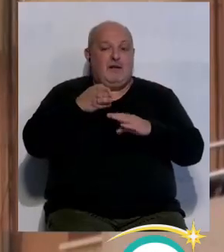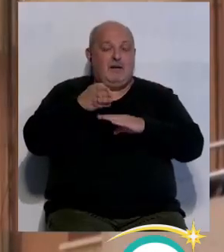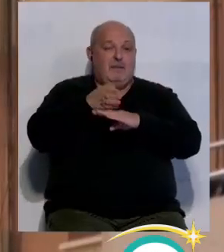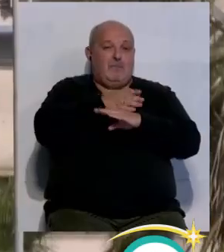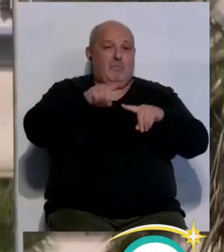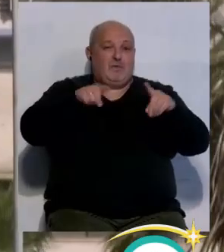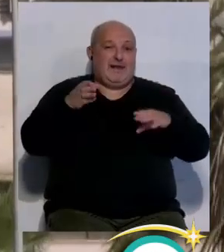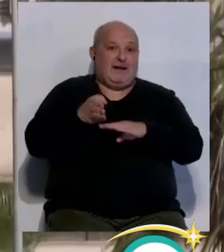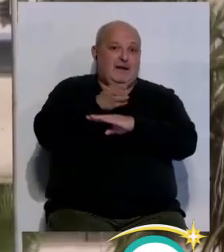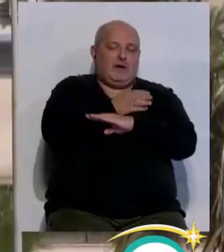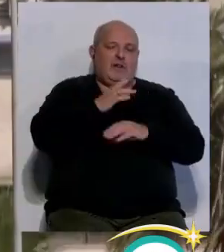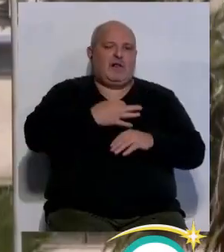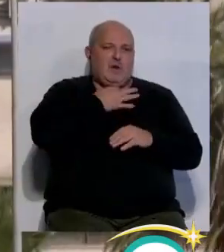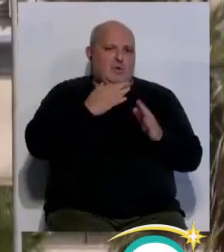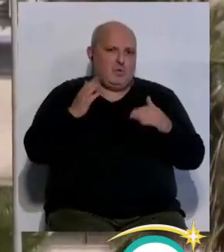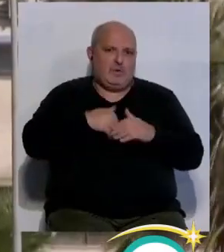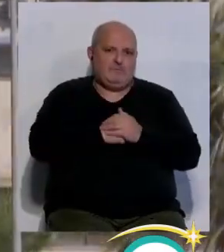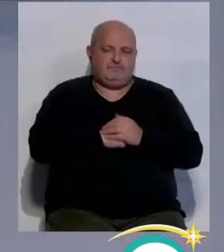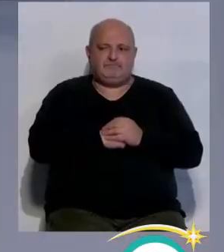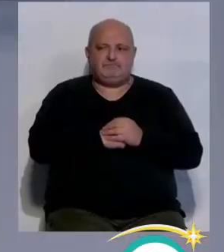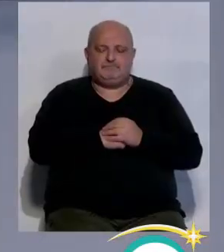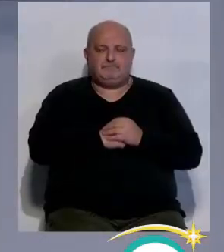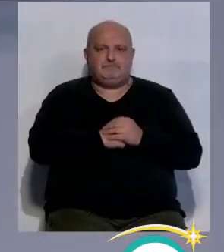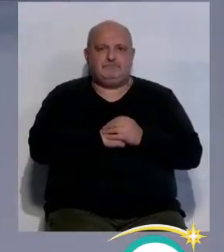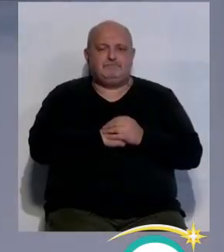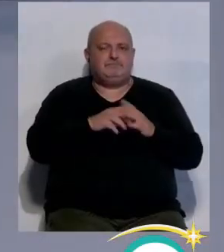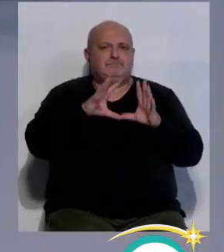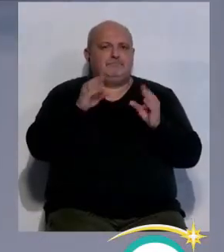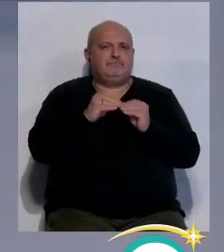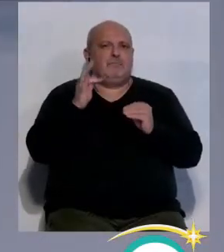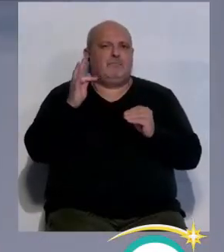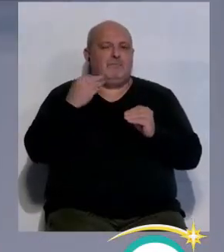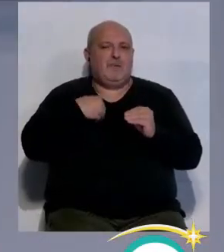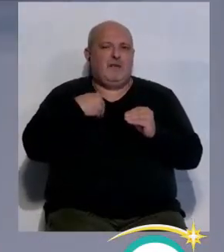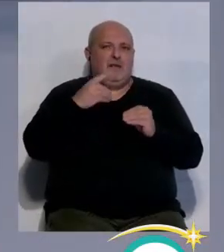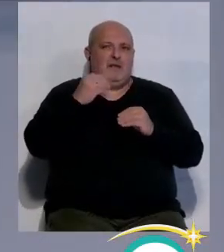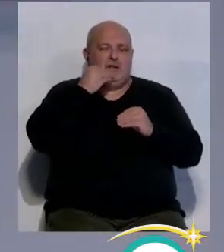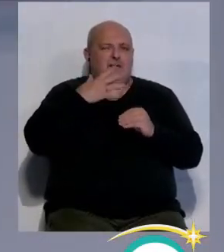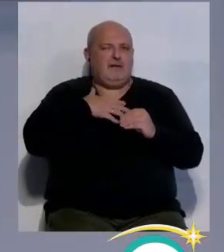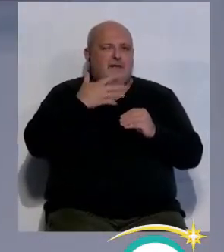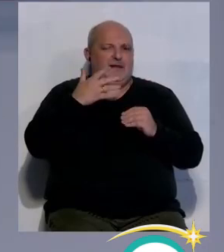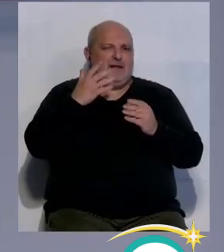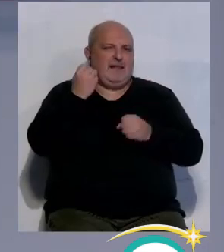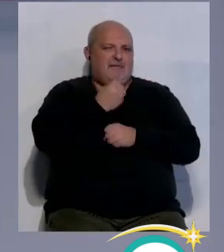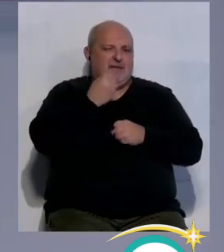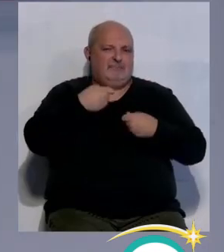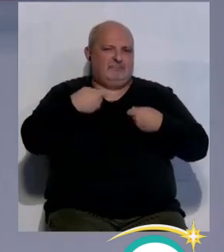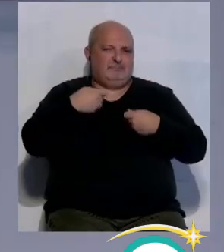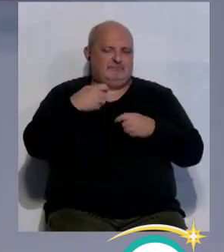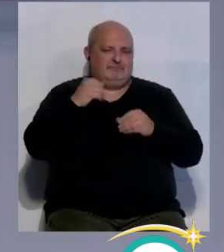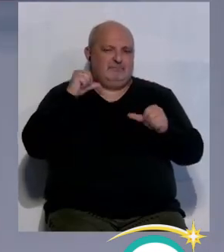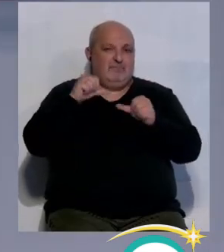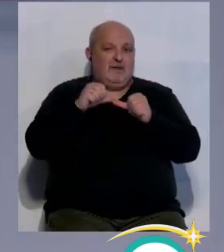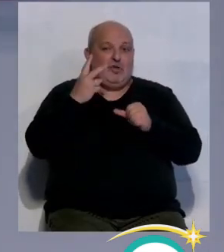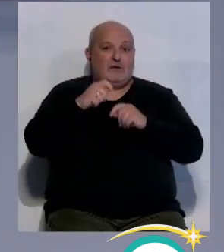no considerarse zona saturada. Y balance positivo de las ventas en Navidad por parte de los comerciantes. Desde